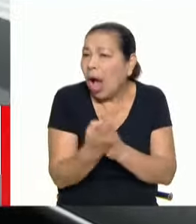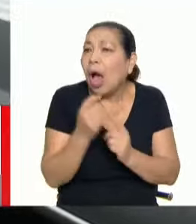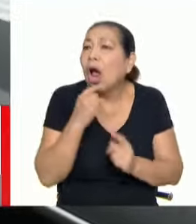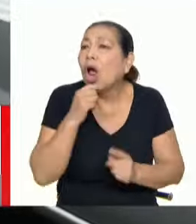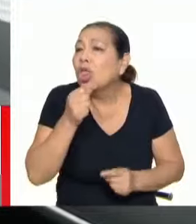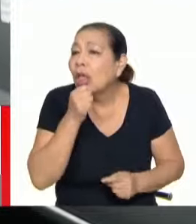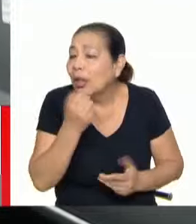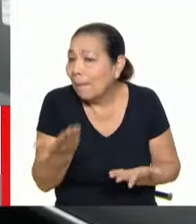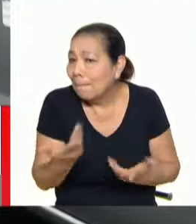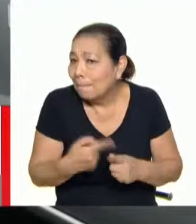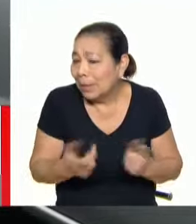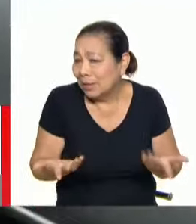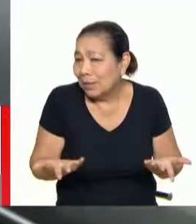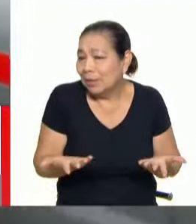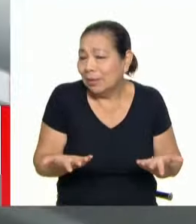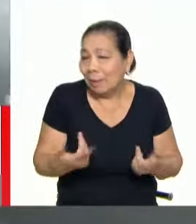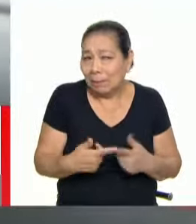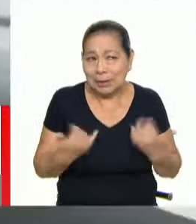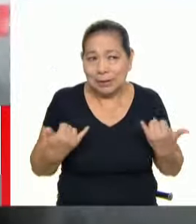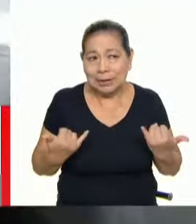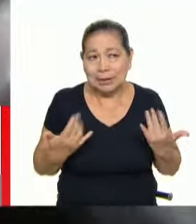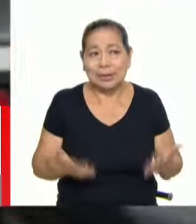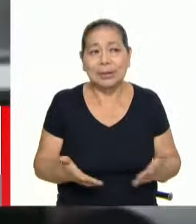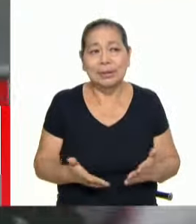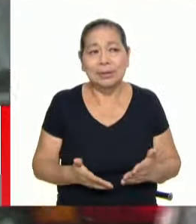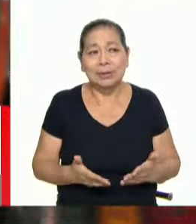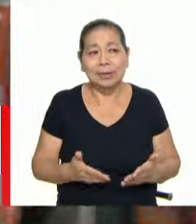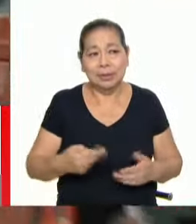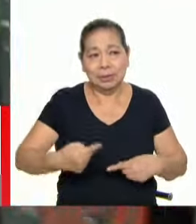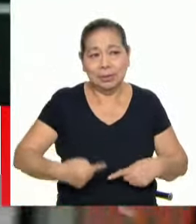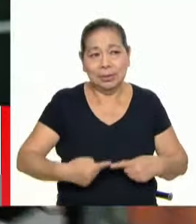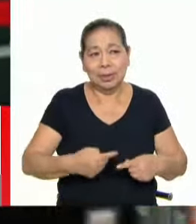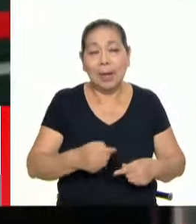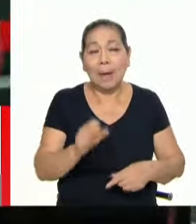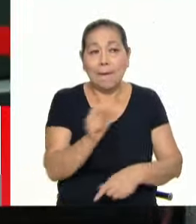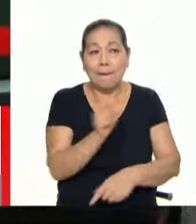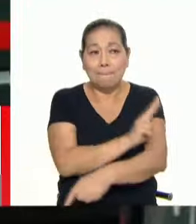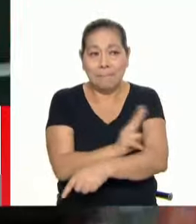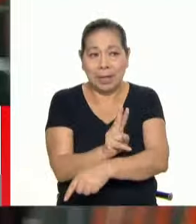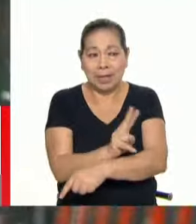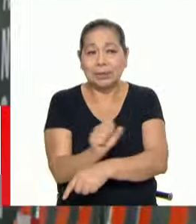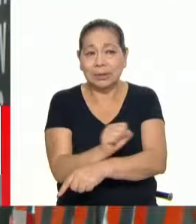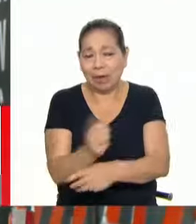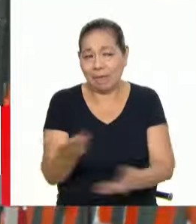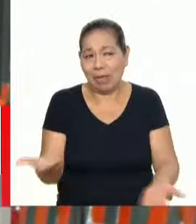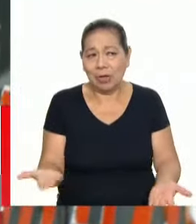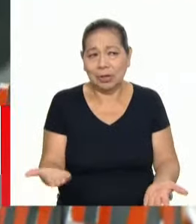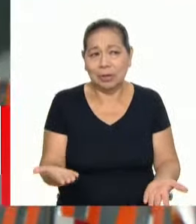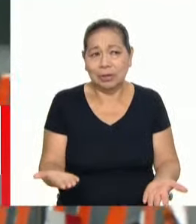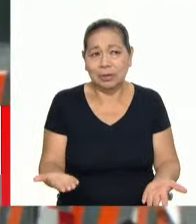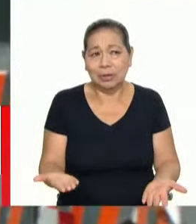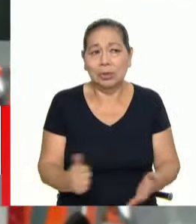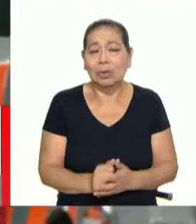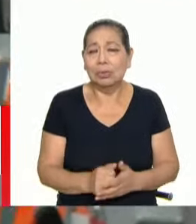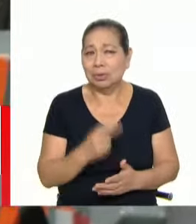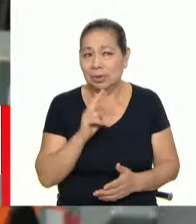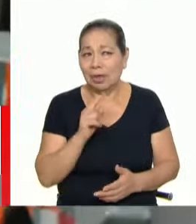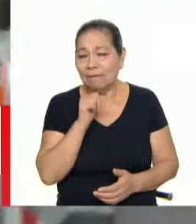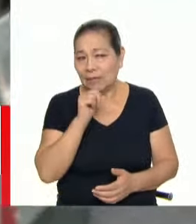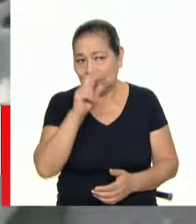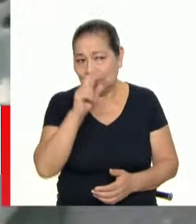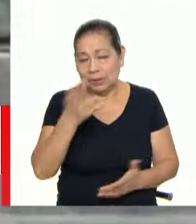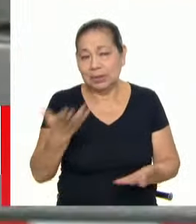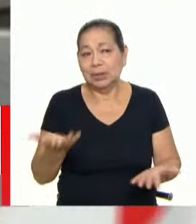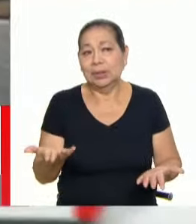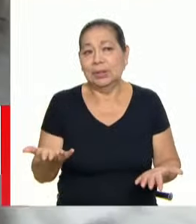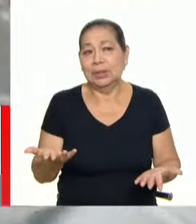la noticia, lo que viene ocurriendo en el peaje de Villa El Salvador, ante una notoria falta, ¿no?,